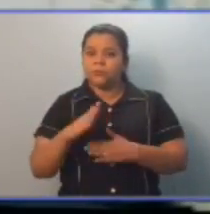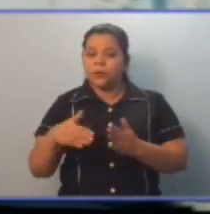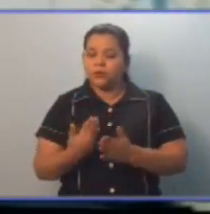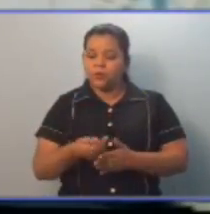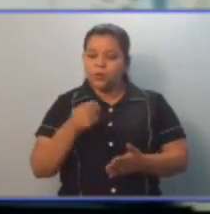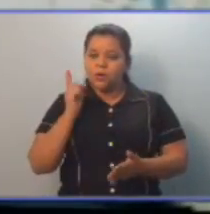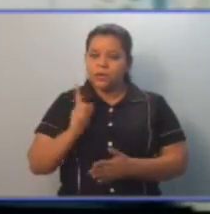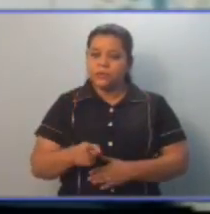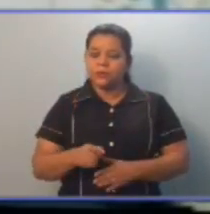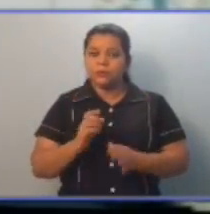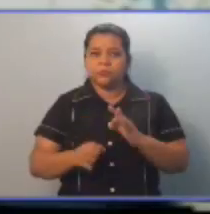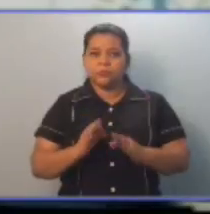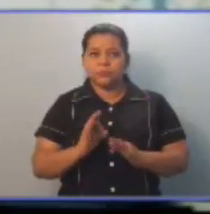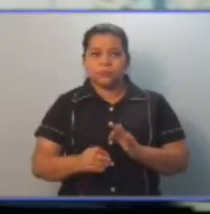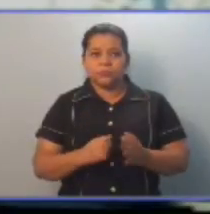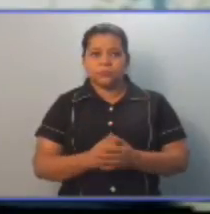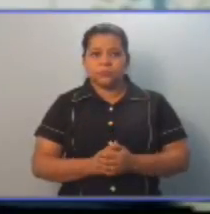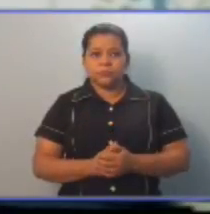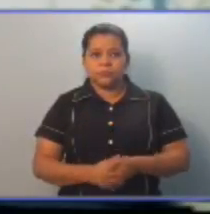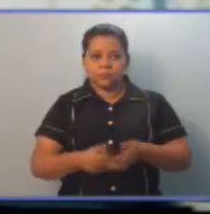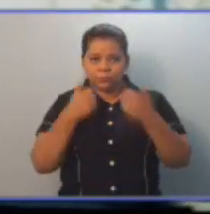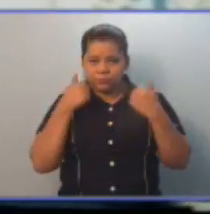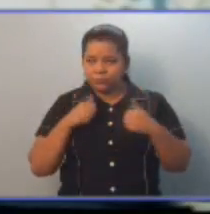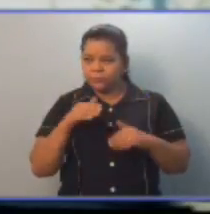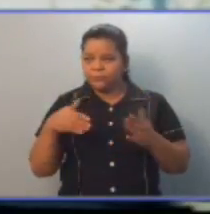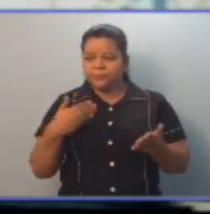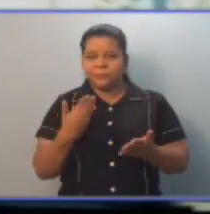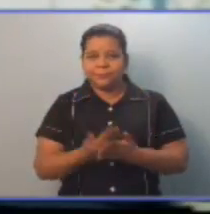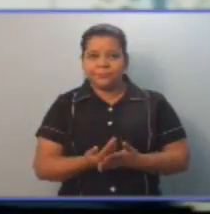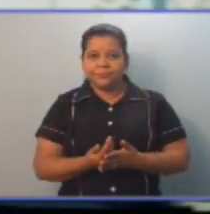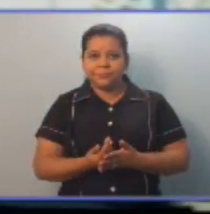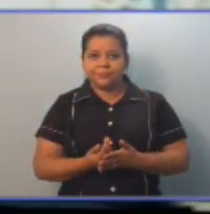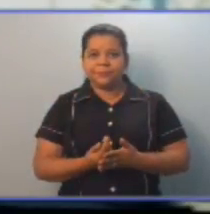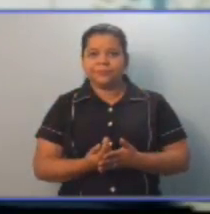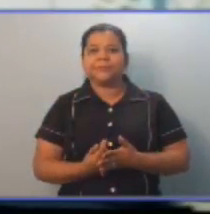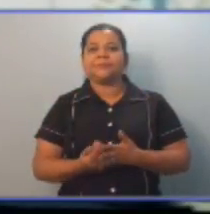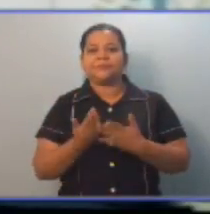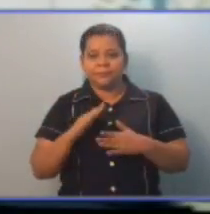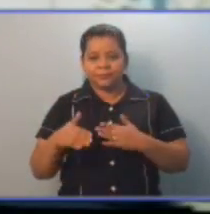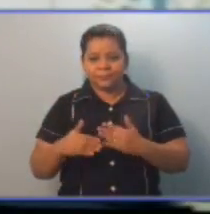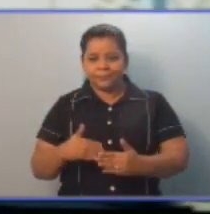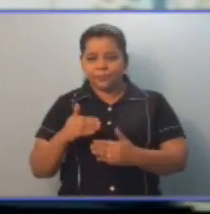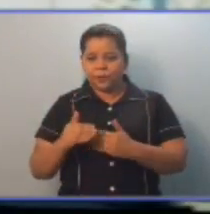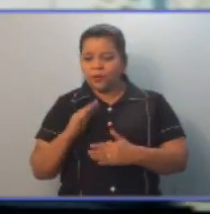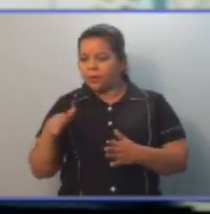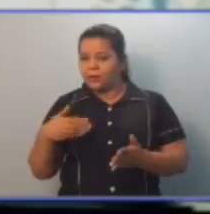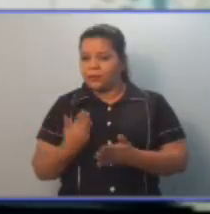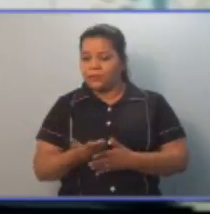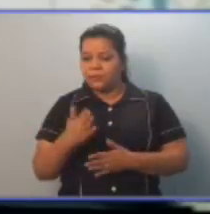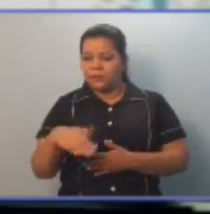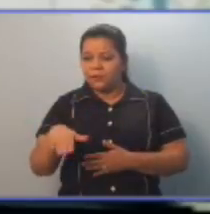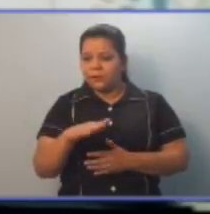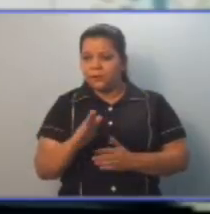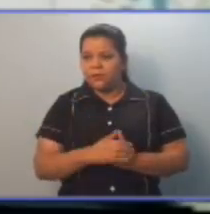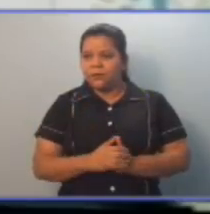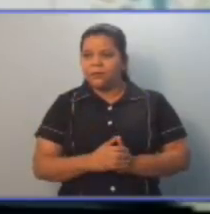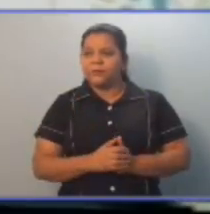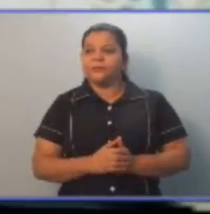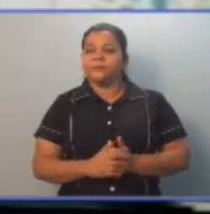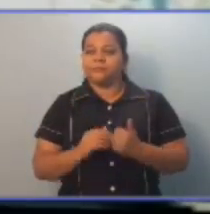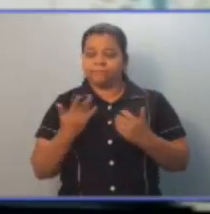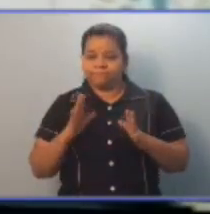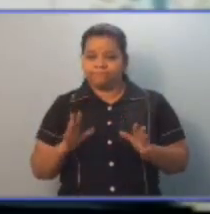actual. La creación también de leyes procesales y procedimentales en todos estos ámbitos que recojan aspectos como